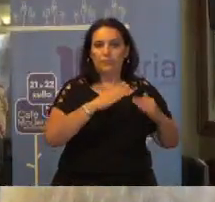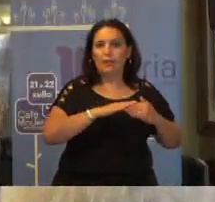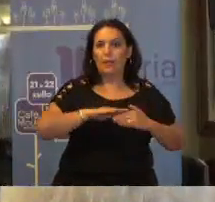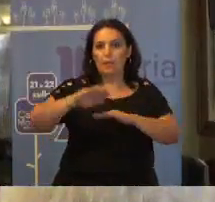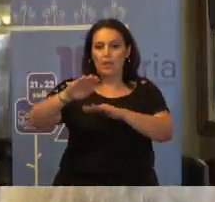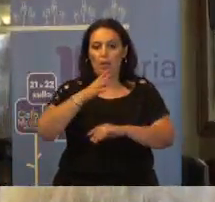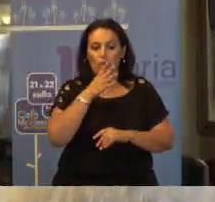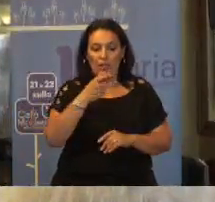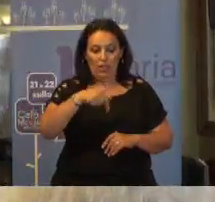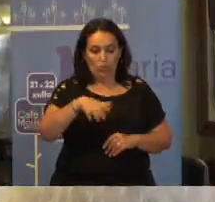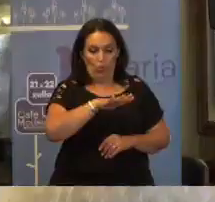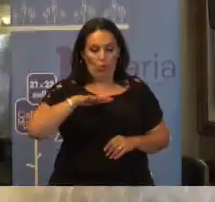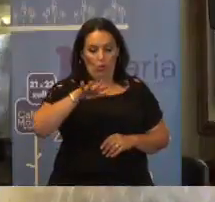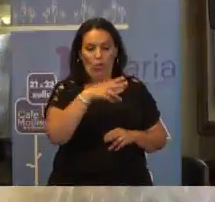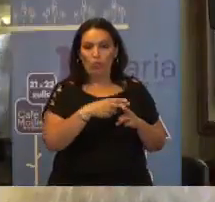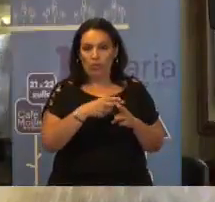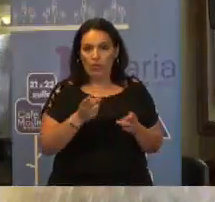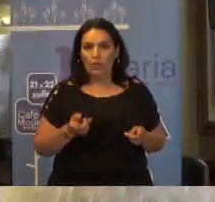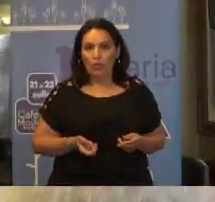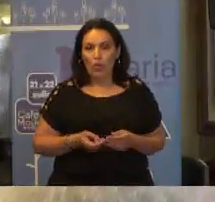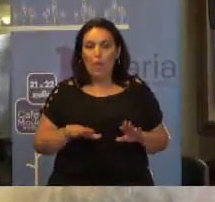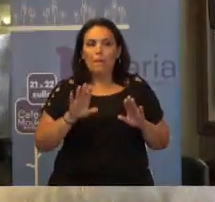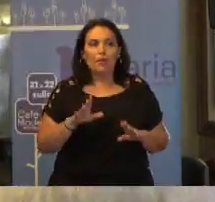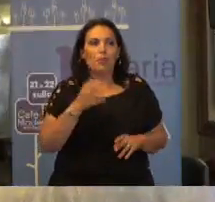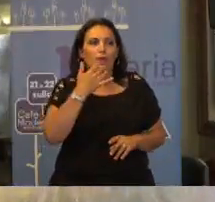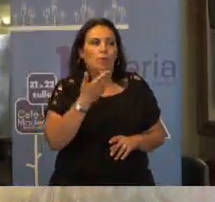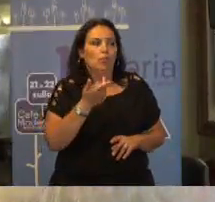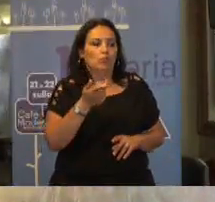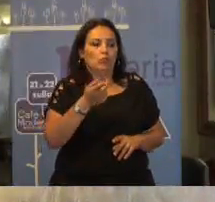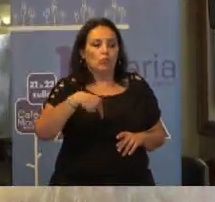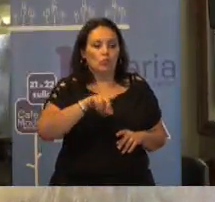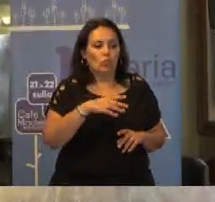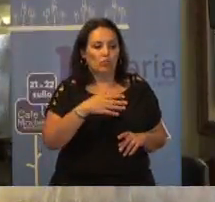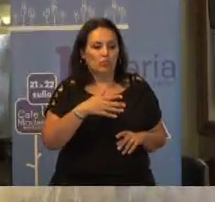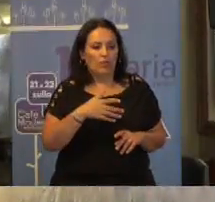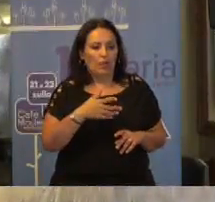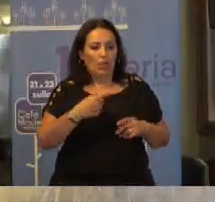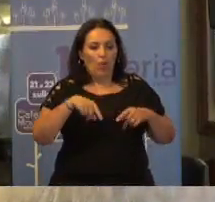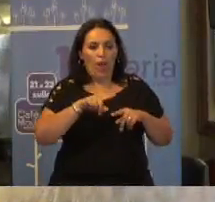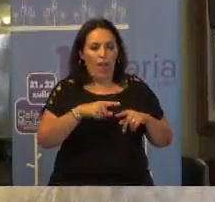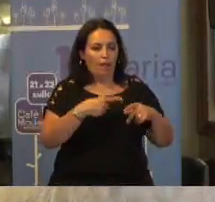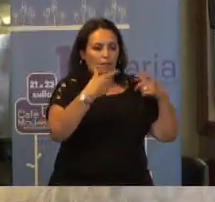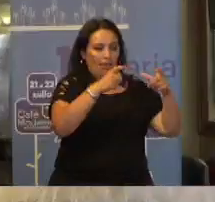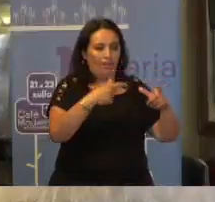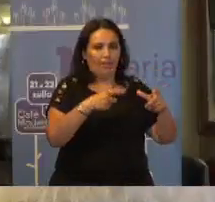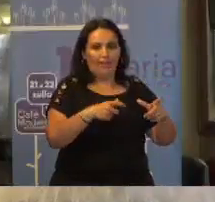espazo político, pero isto non poden ser compartimentos estancos, e é máis, os que traballábamos a